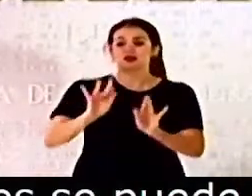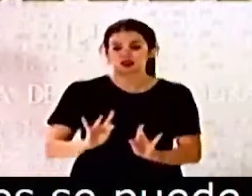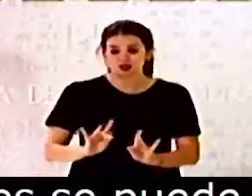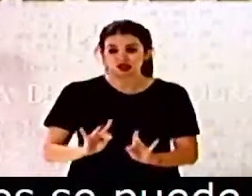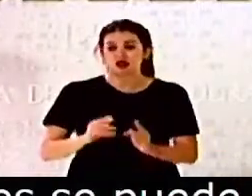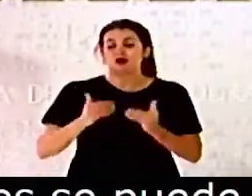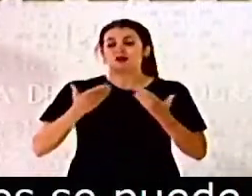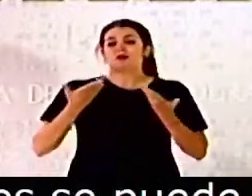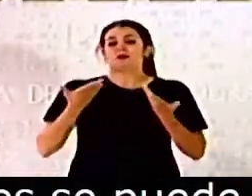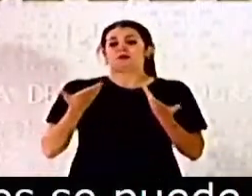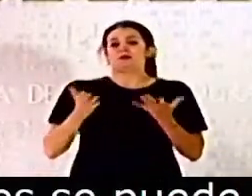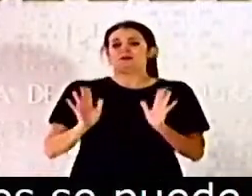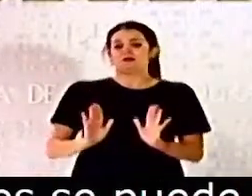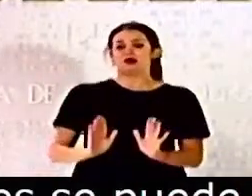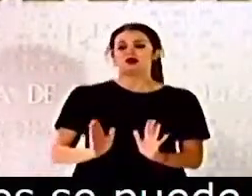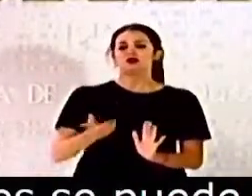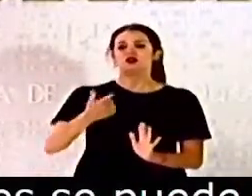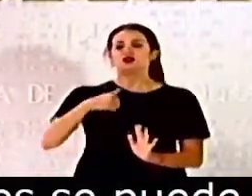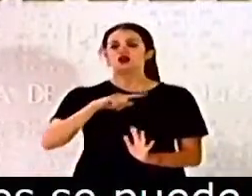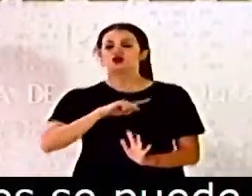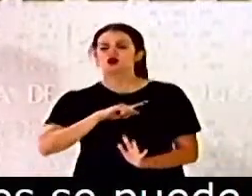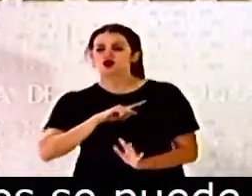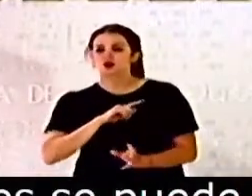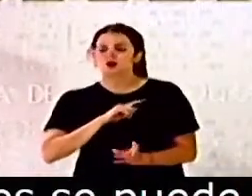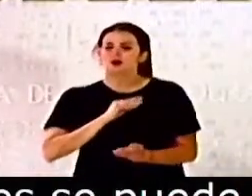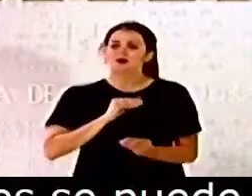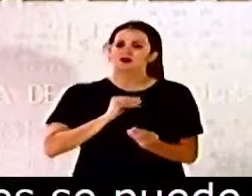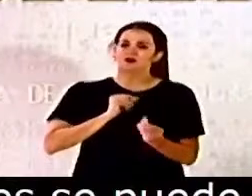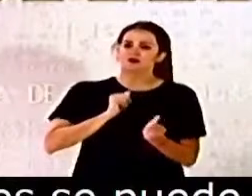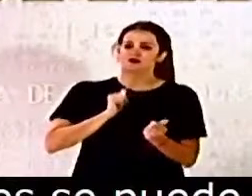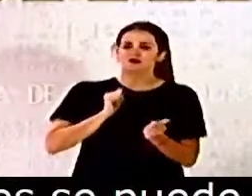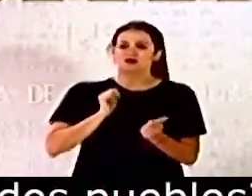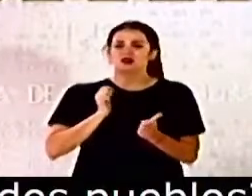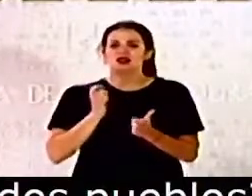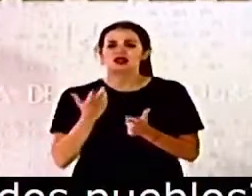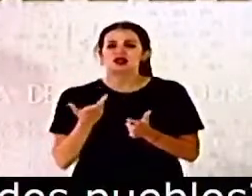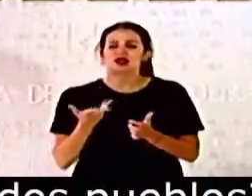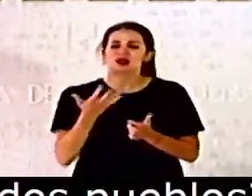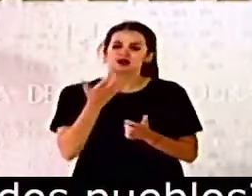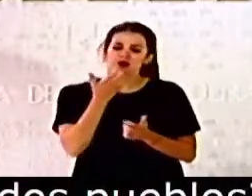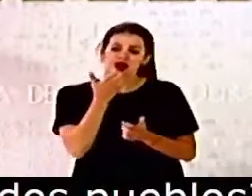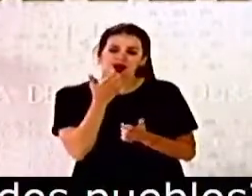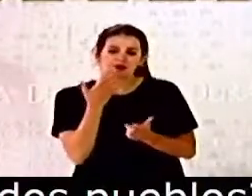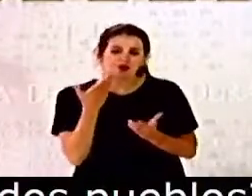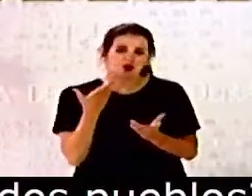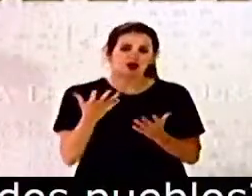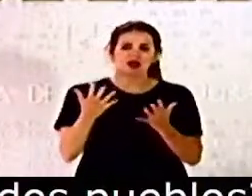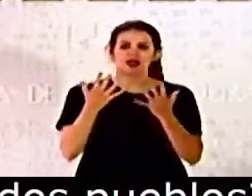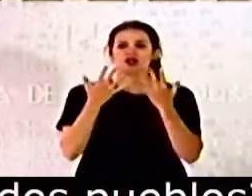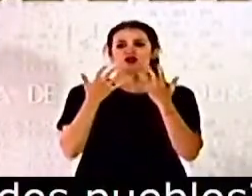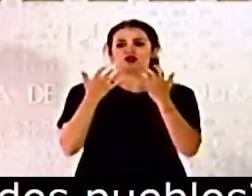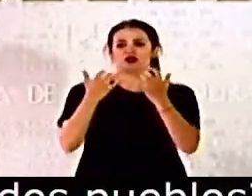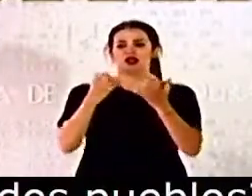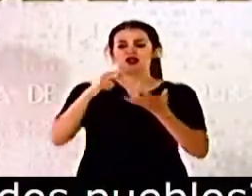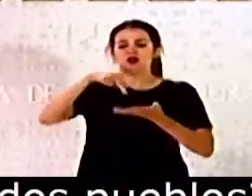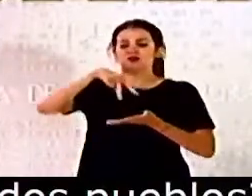tenemos que sacrificarnos un poquito y en lugar de vivir el concierto de